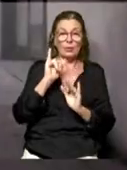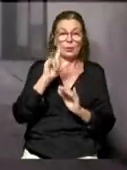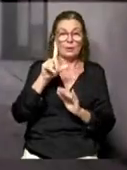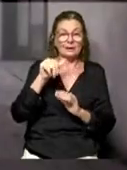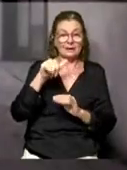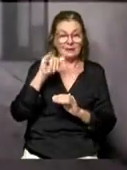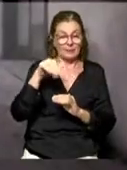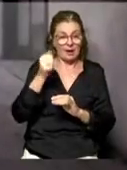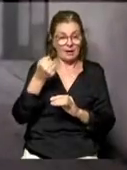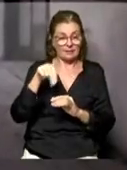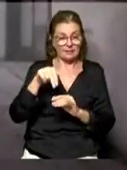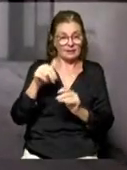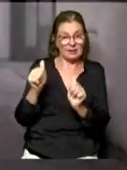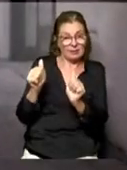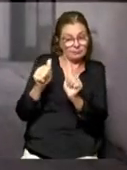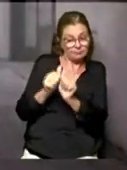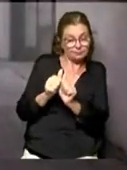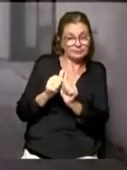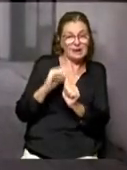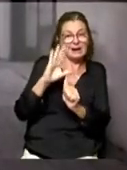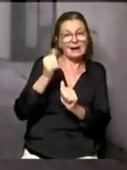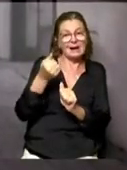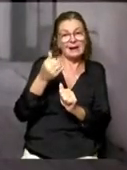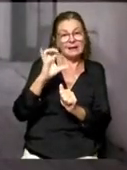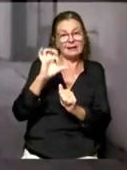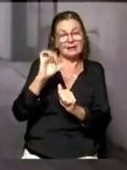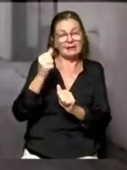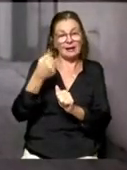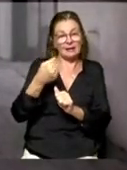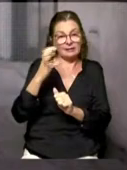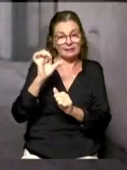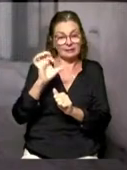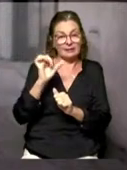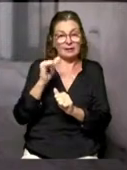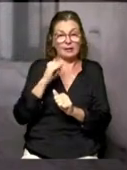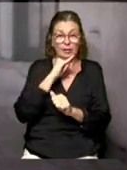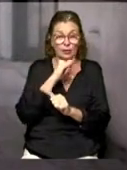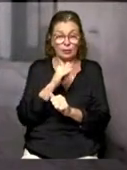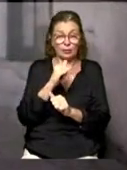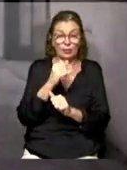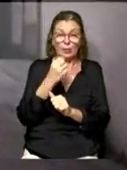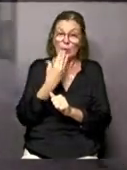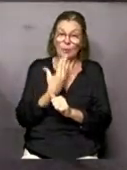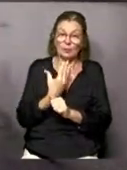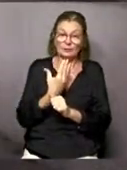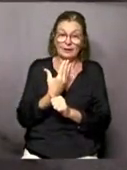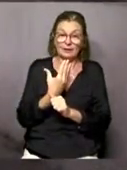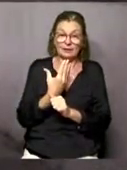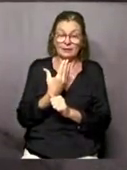que representa a Martina Casás en esta denuncia. Williman, ¿cómo estás?